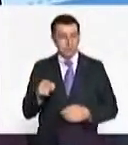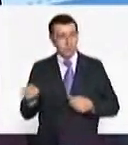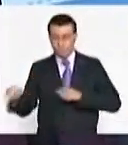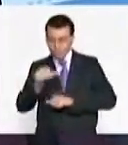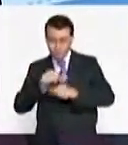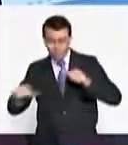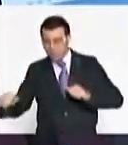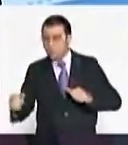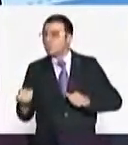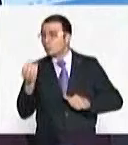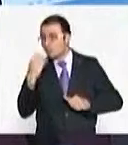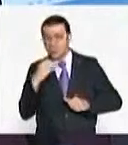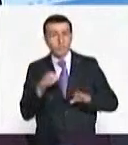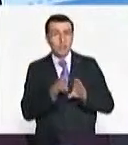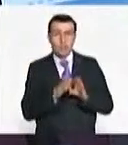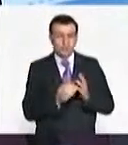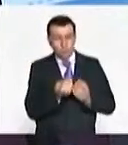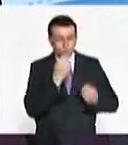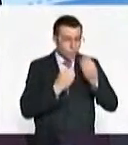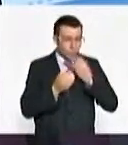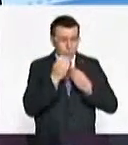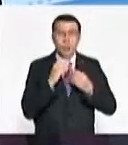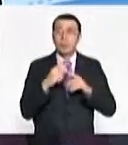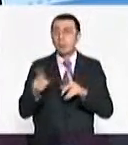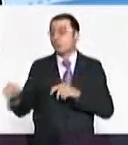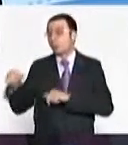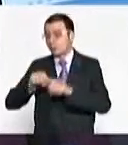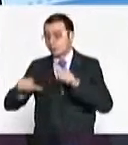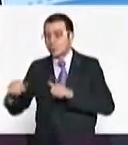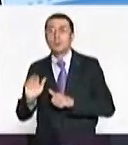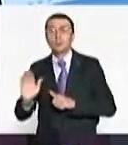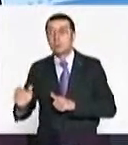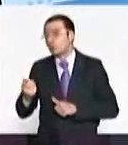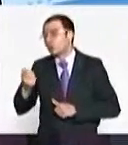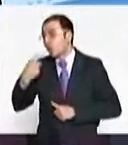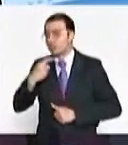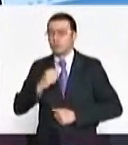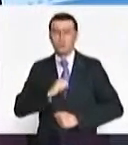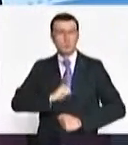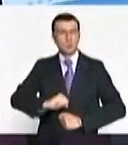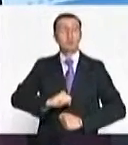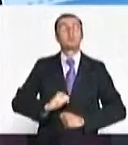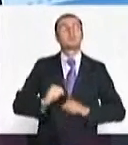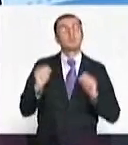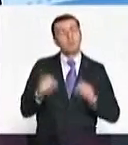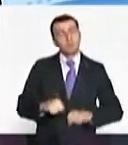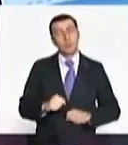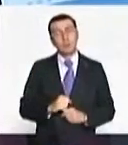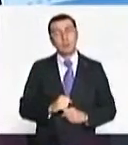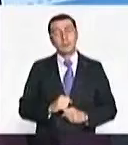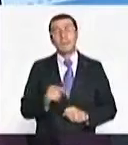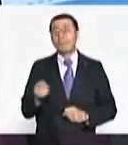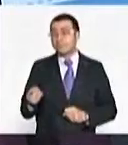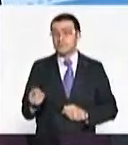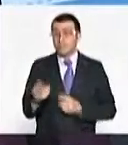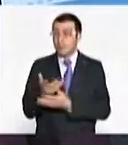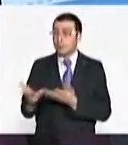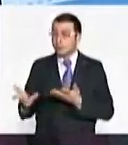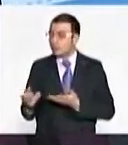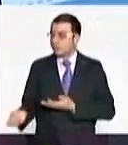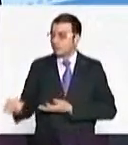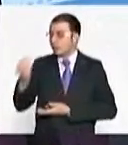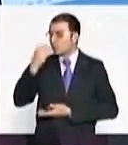que complete lo que está haciendo falta en mi alimentación o en mi nutrición. Generalmente los suplementos nutricionales pueden